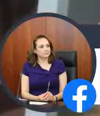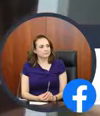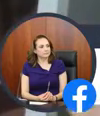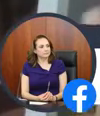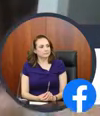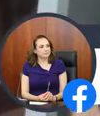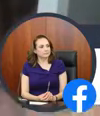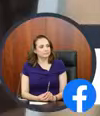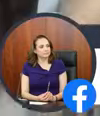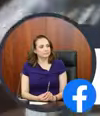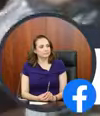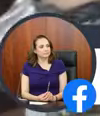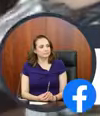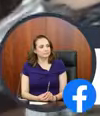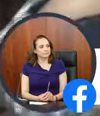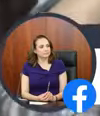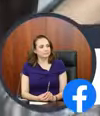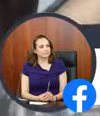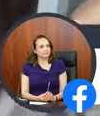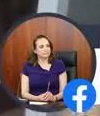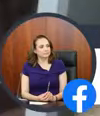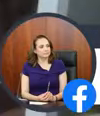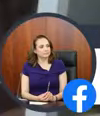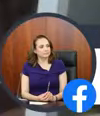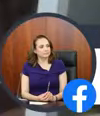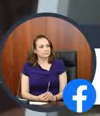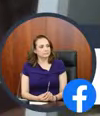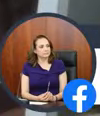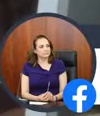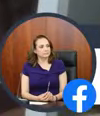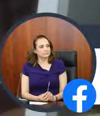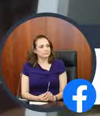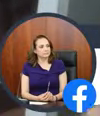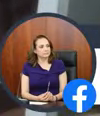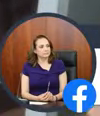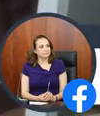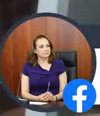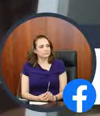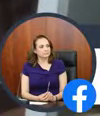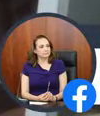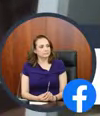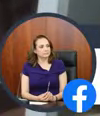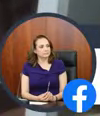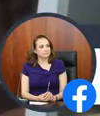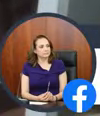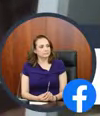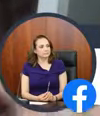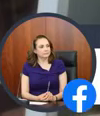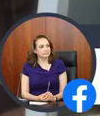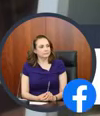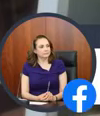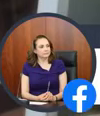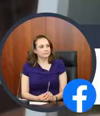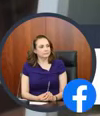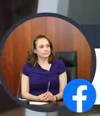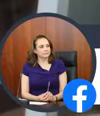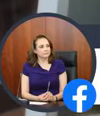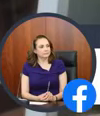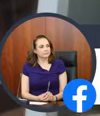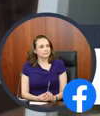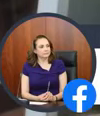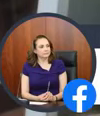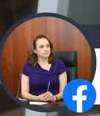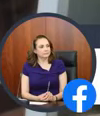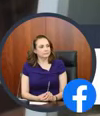la conciencia suficiente porque no está habilitada. Aunque hay mujeres que a esa edad pueden